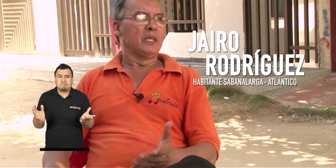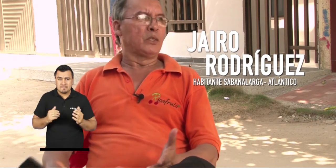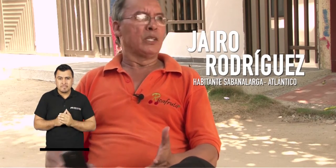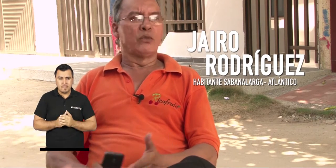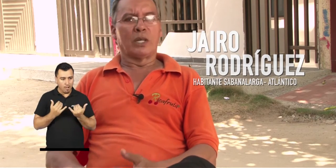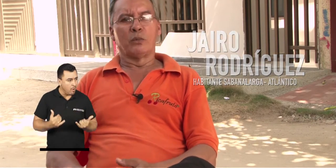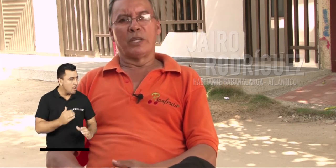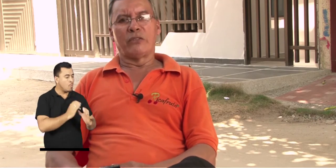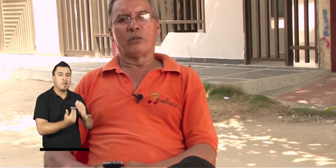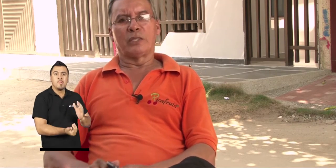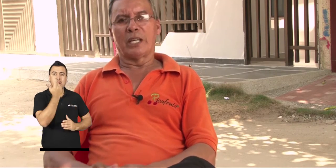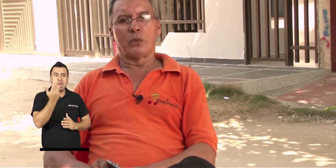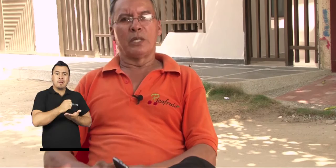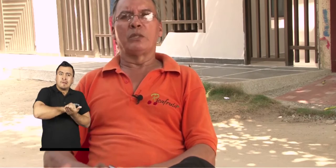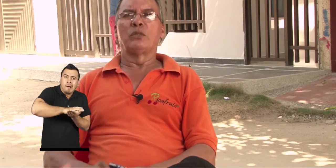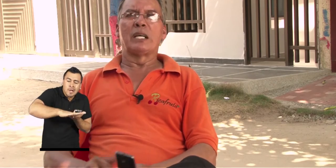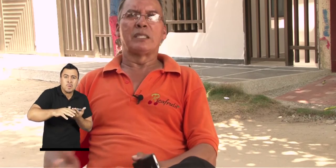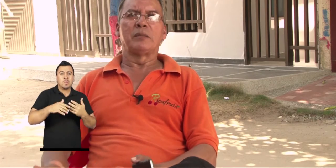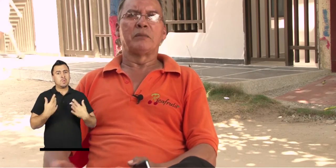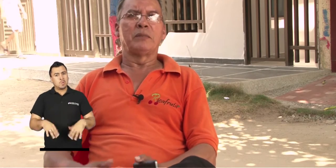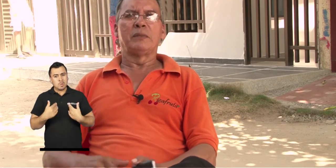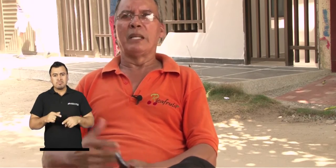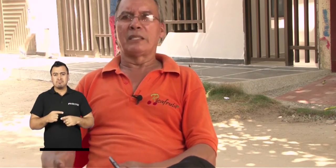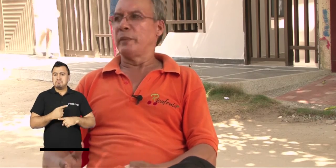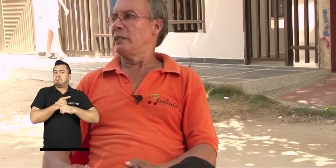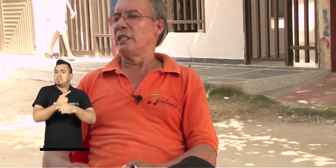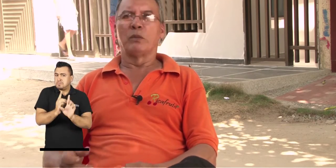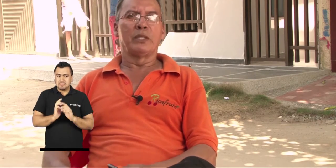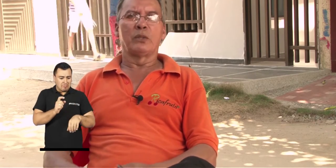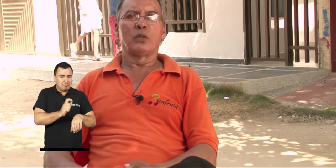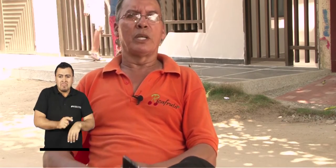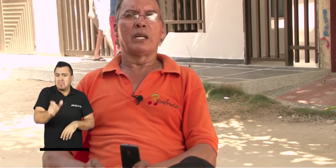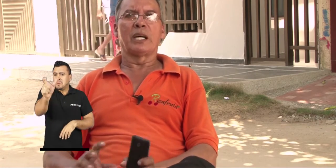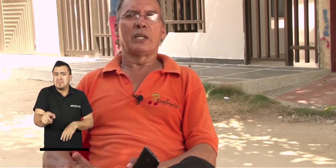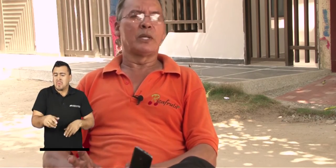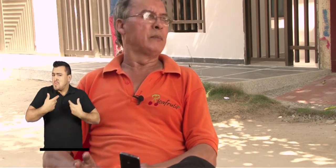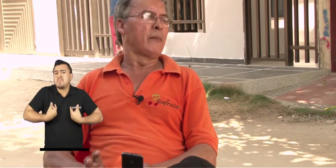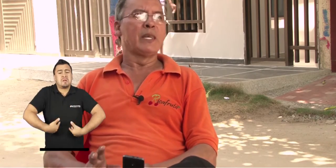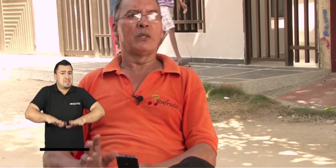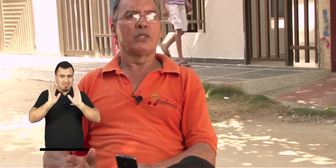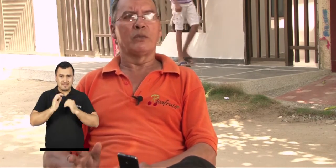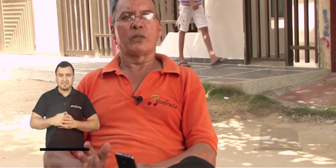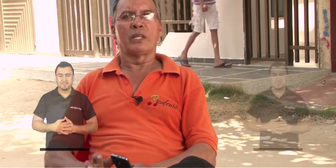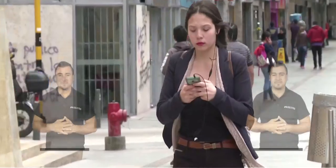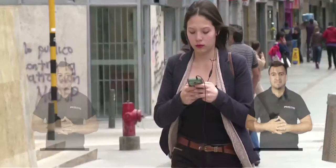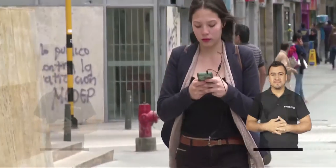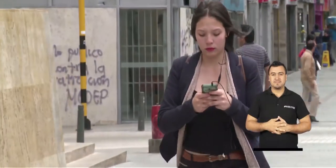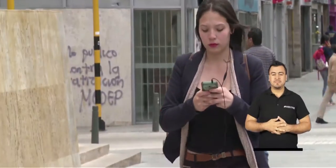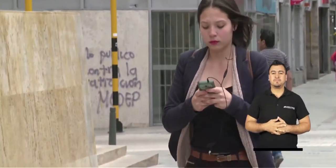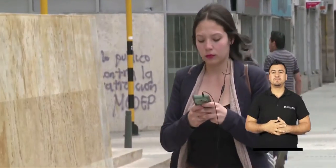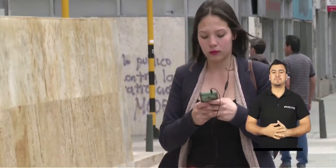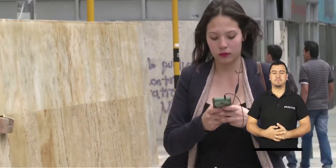Ahora esto es una comunicación gratuita que uno la hace directamente, en el momento que uno quiera y a la hora y con quien uno quiera.